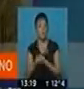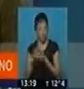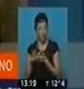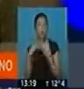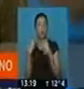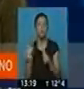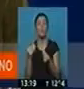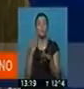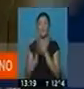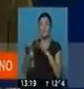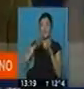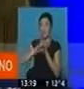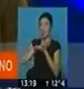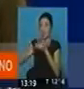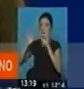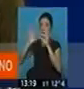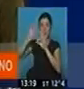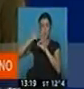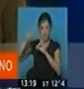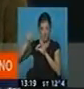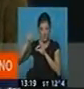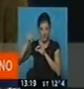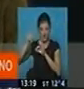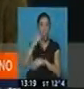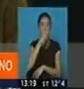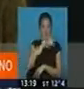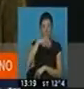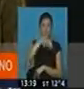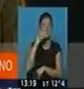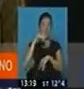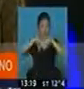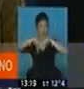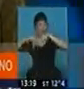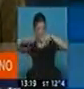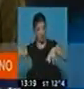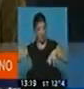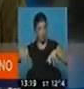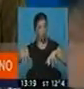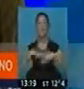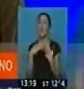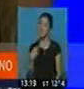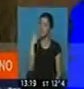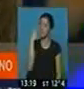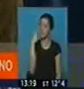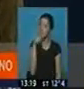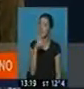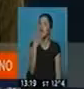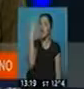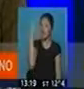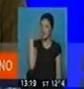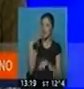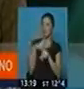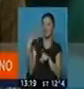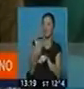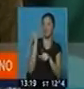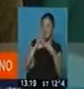nueva Europa, la Europa del Brexit? O sea, es muy curiosa la relación que ha tenido España desde su incorporación, después de la democracia española y